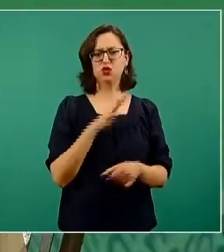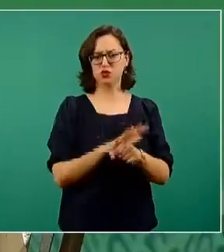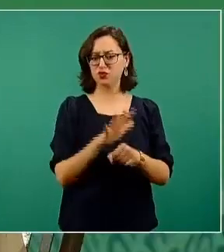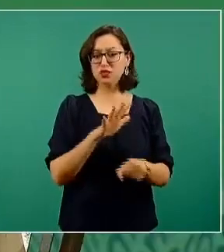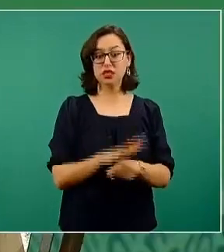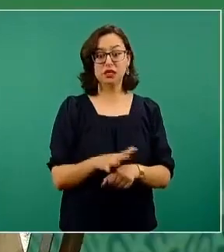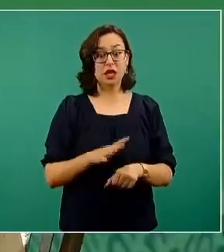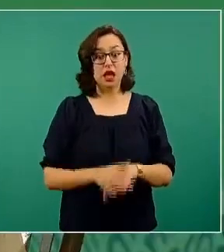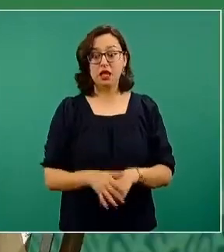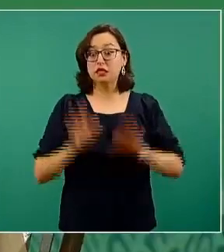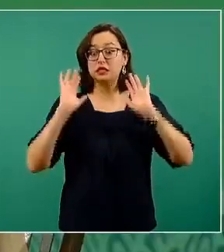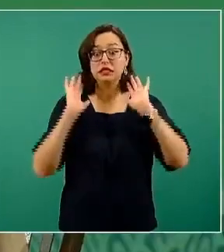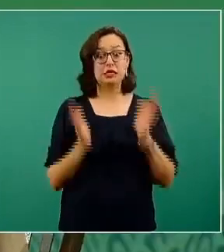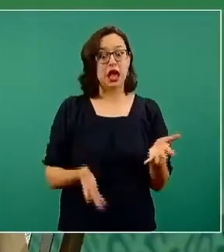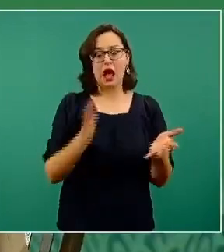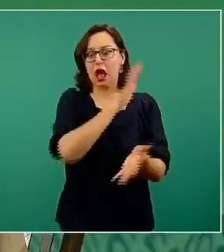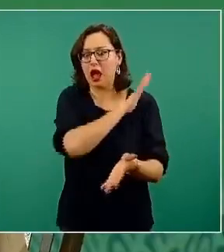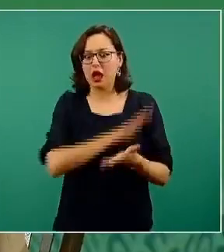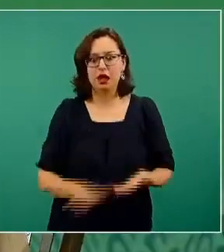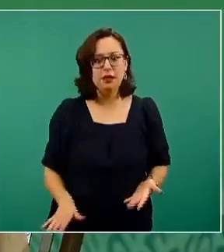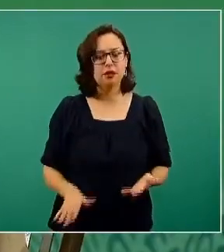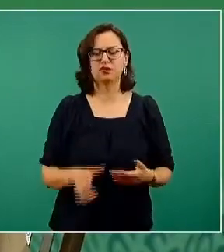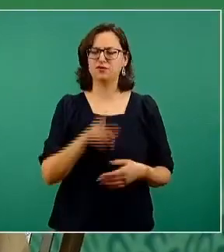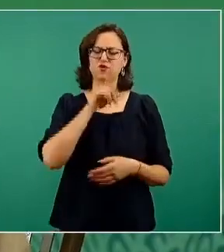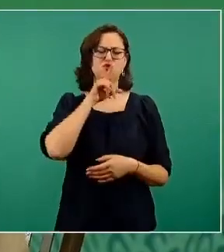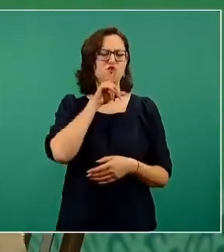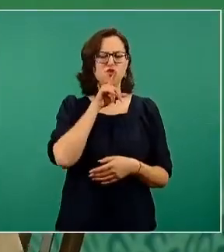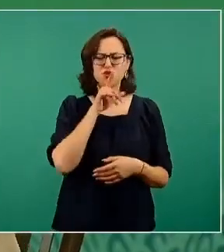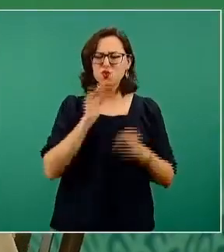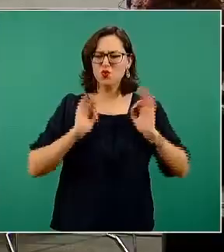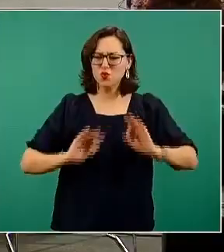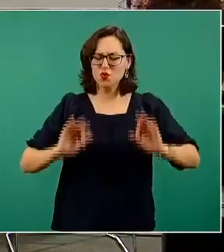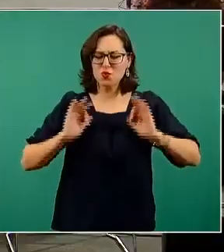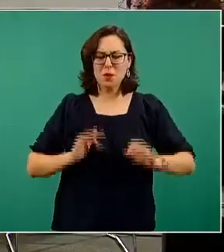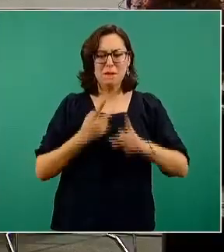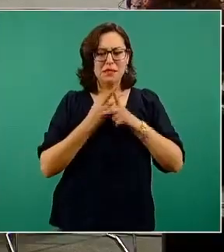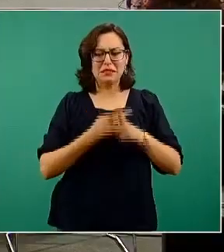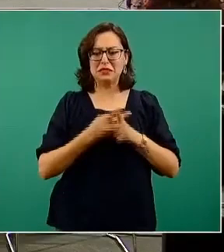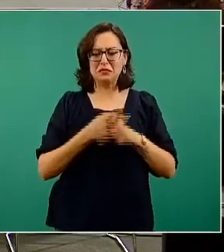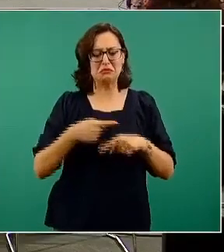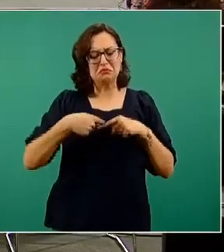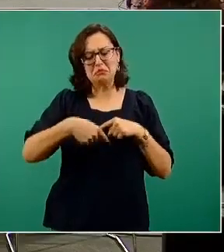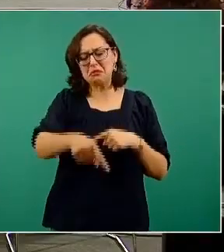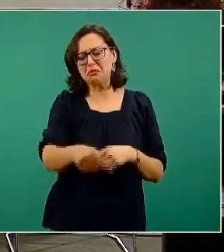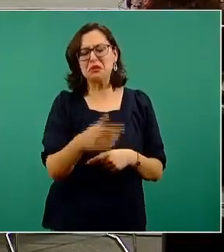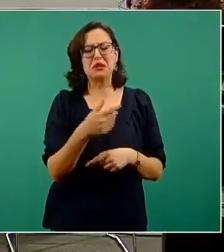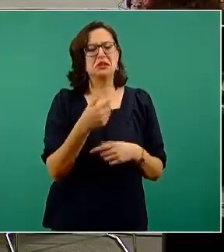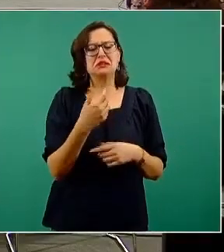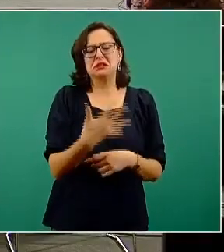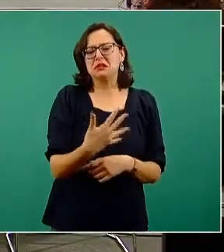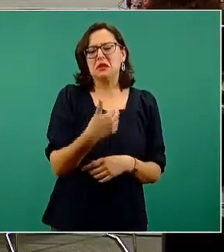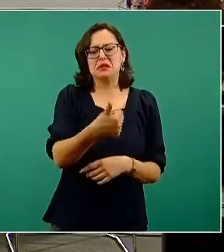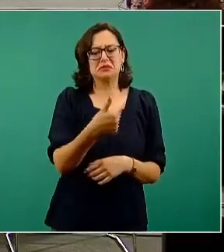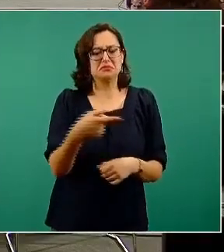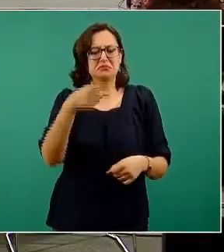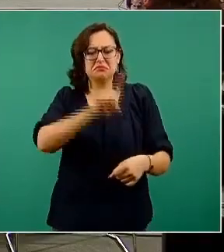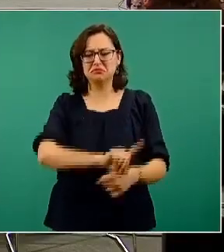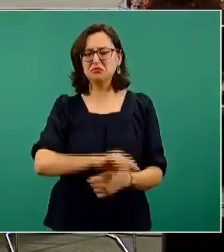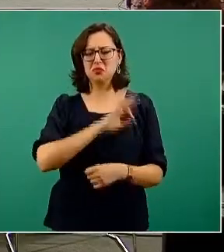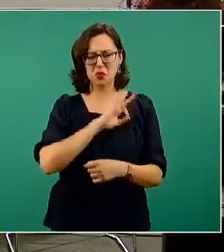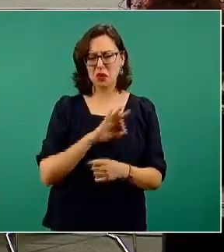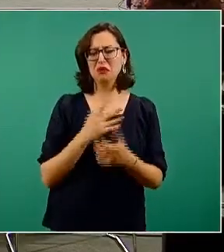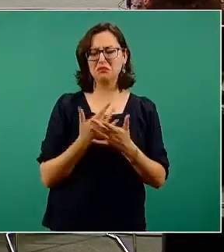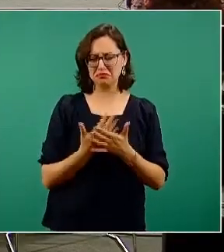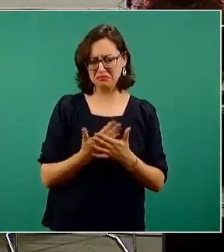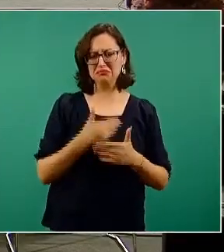entonces no es de que se van a acabar en el primer día. Y estos puestos de vacunación pueden estar 5 días, pueden estar 6 días. No necesitamos vacunar